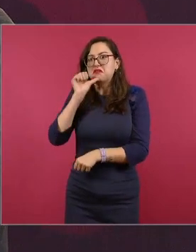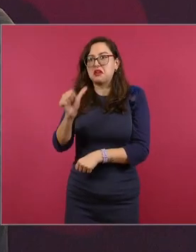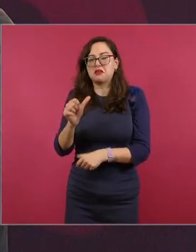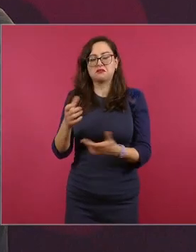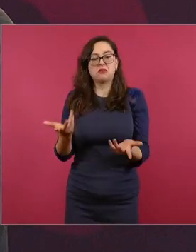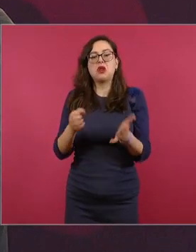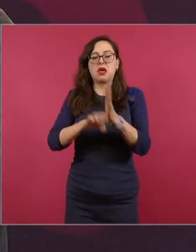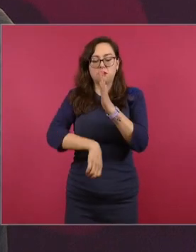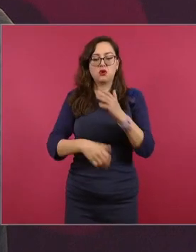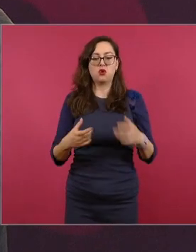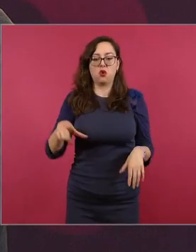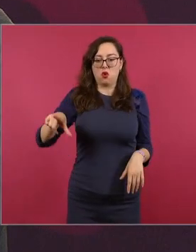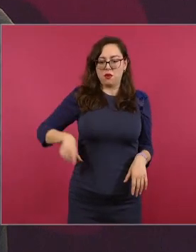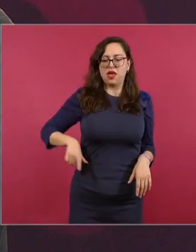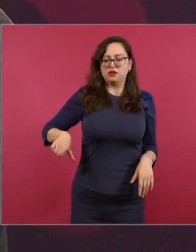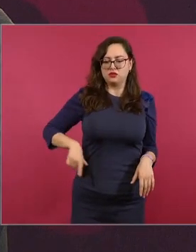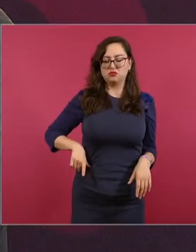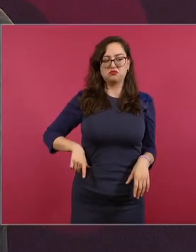humanos.